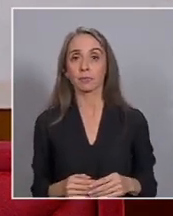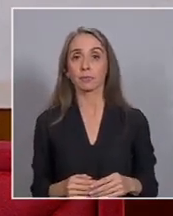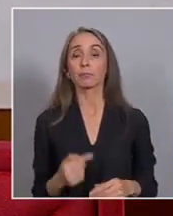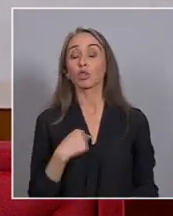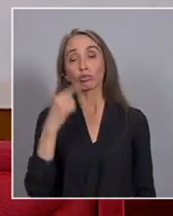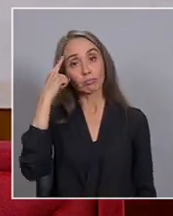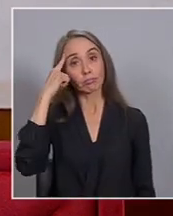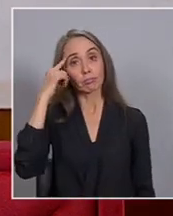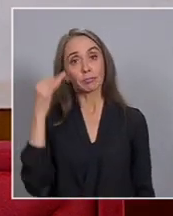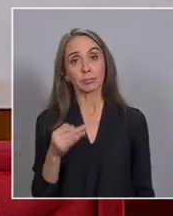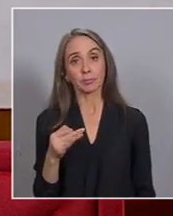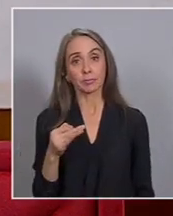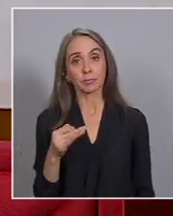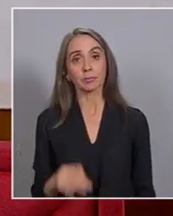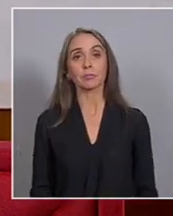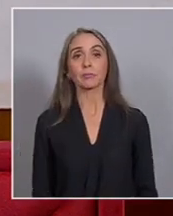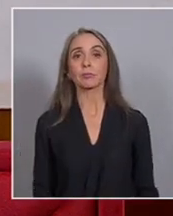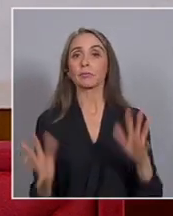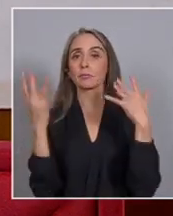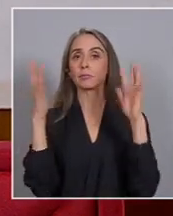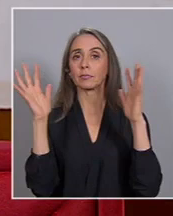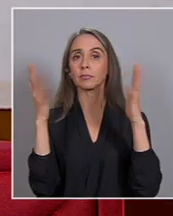Tengo la convicción